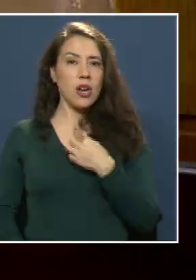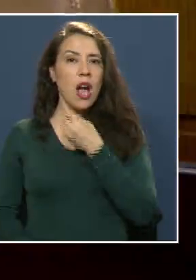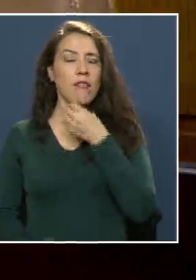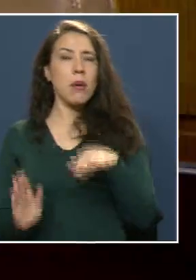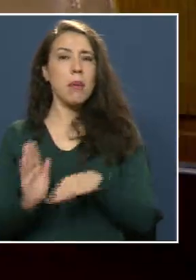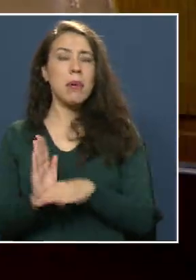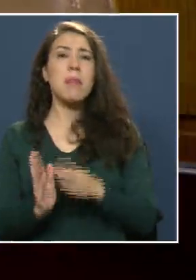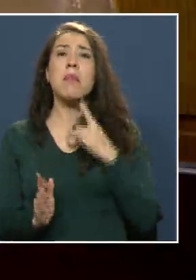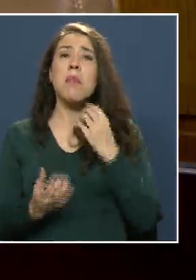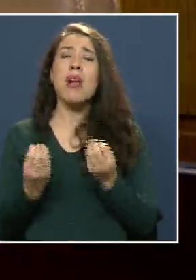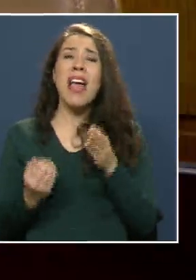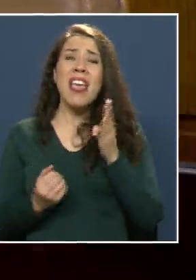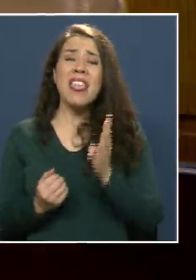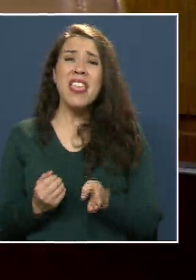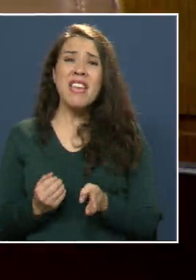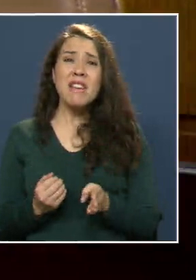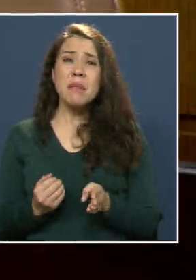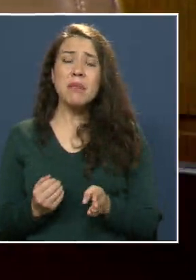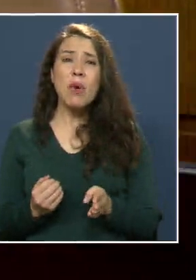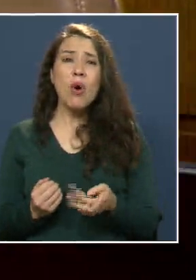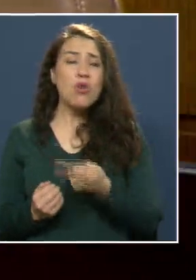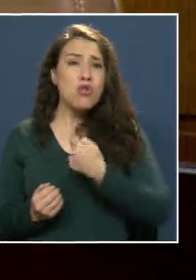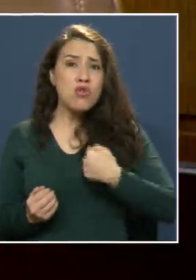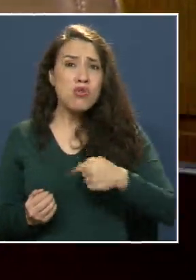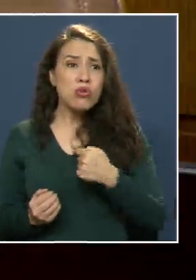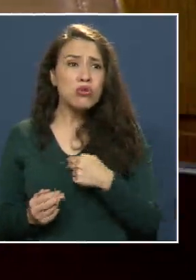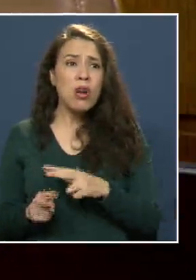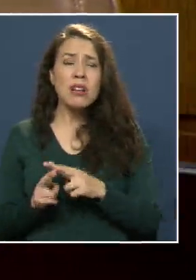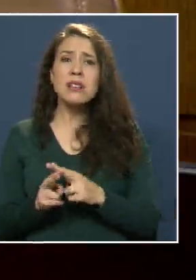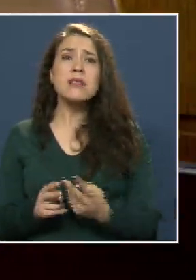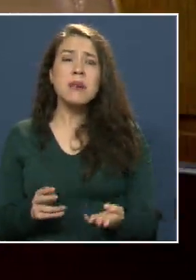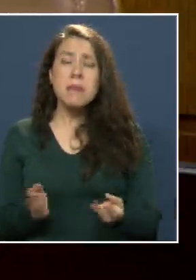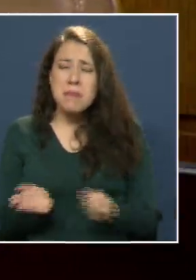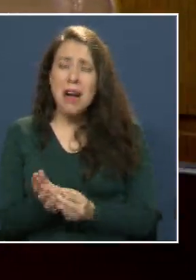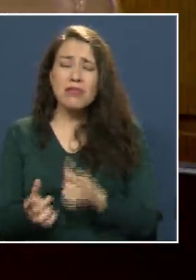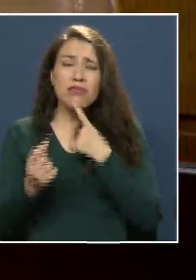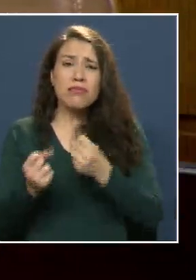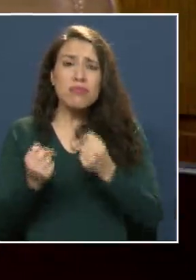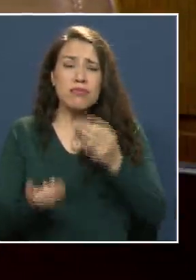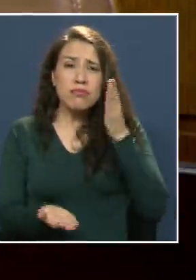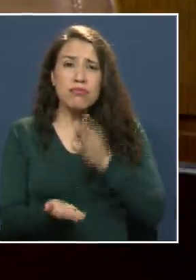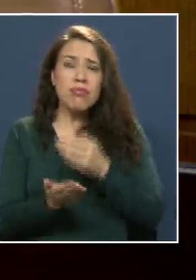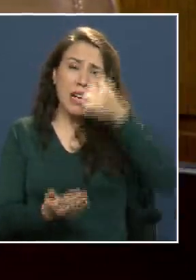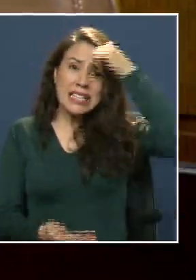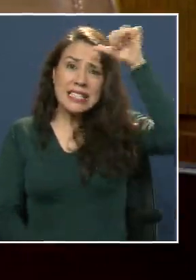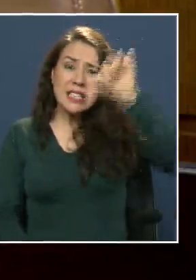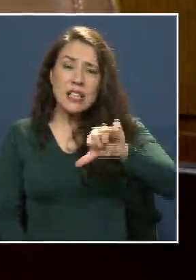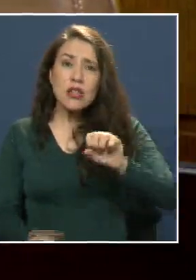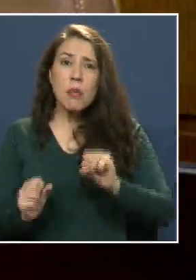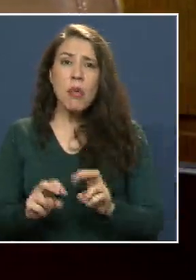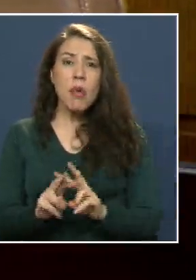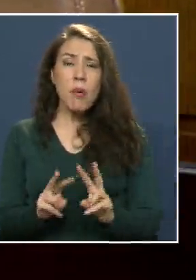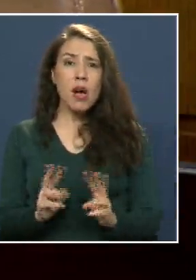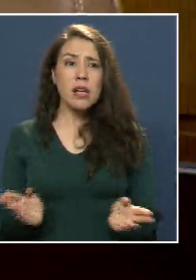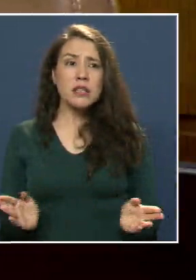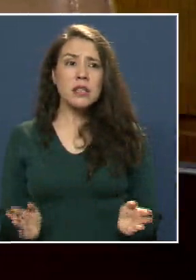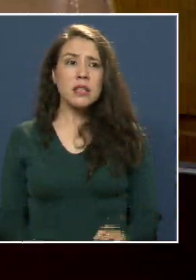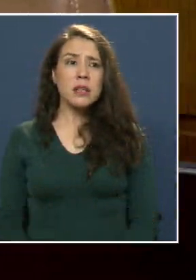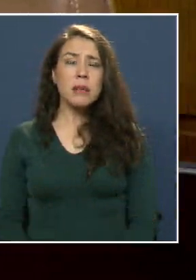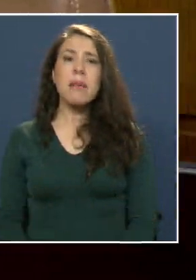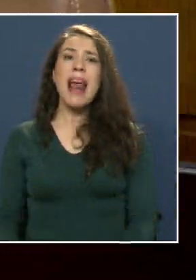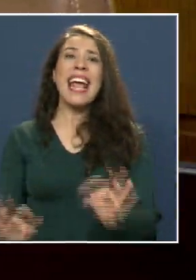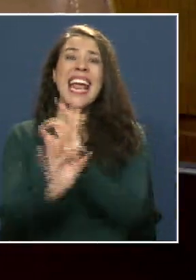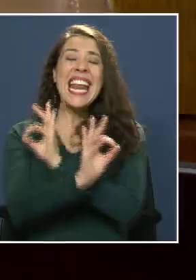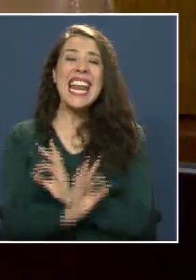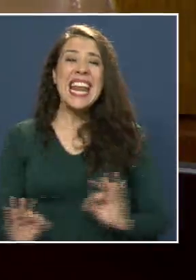porque debiésemos en esto ni siquiera medirnos en las acciones que podemos llevar adelante para que